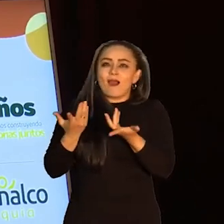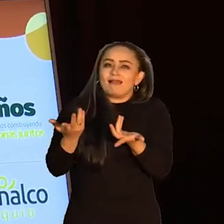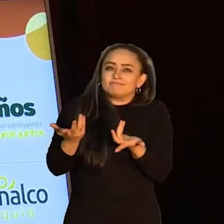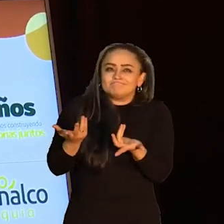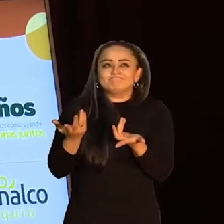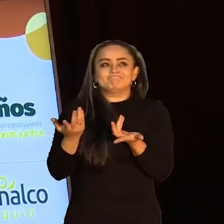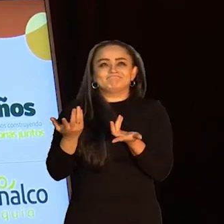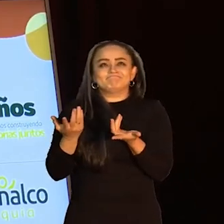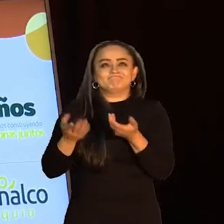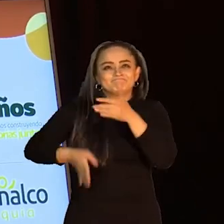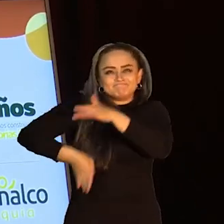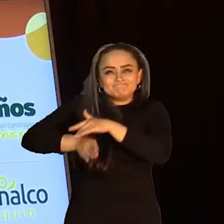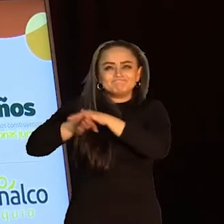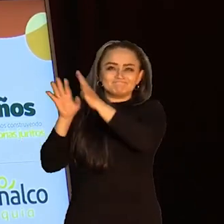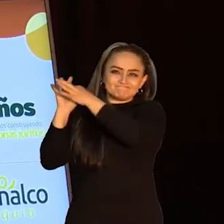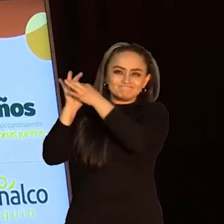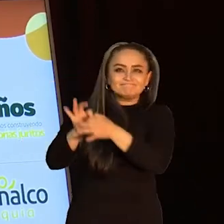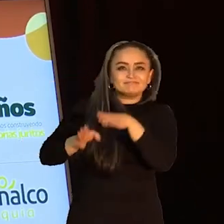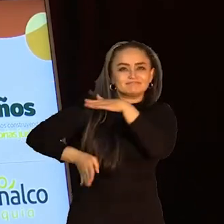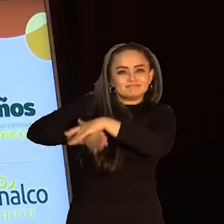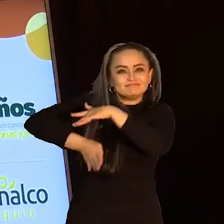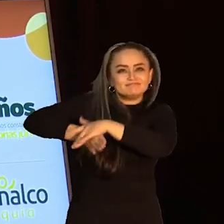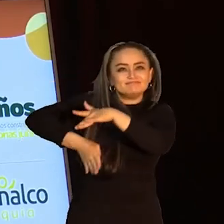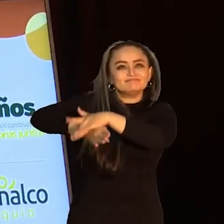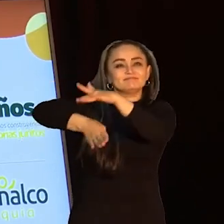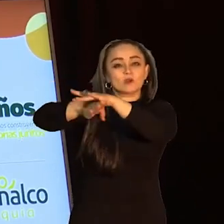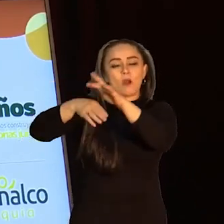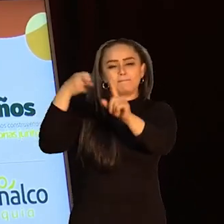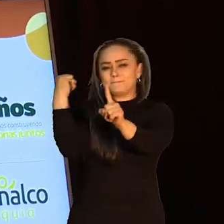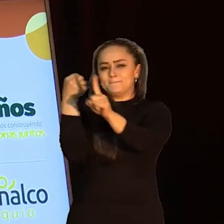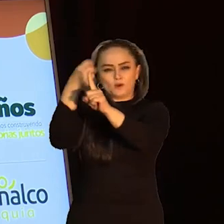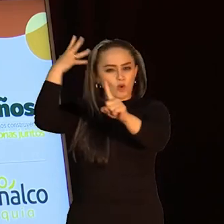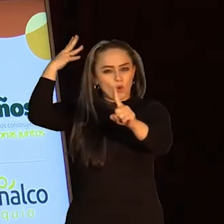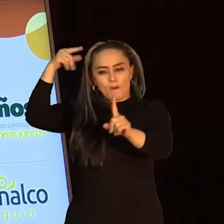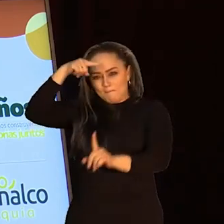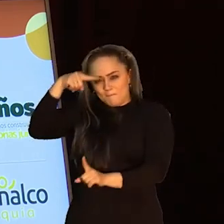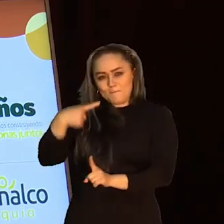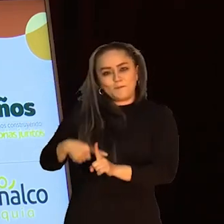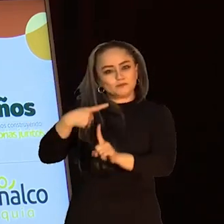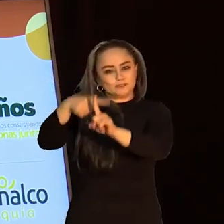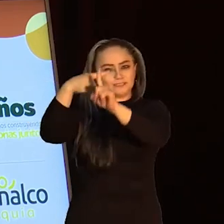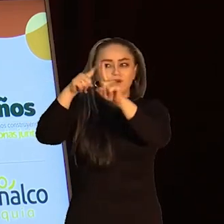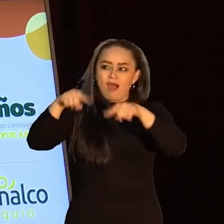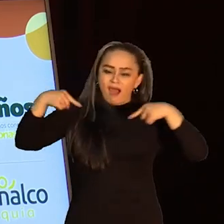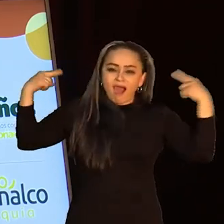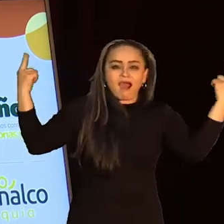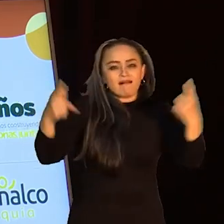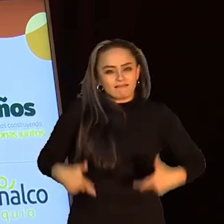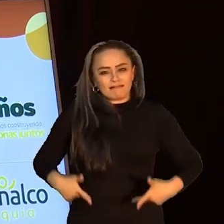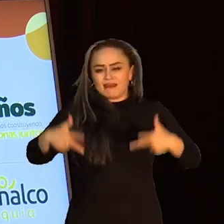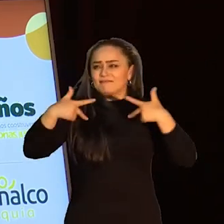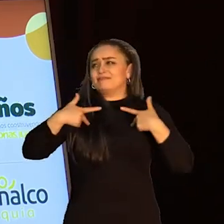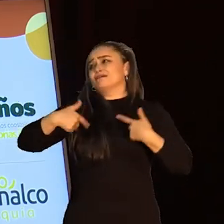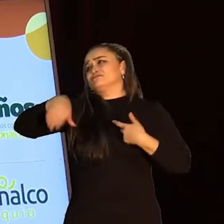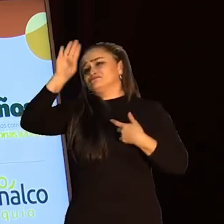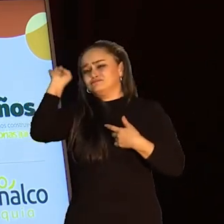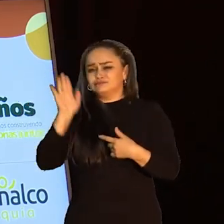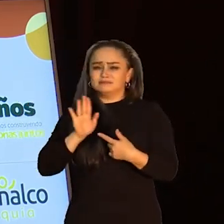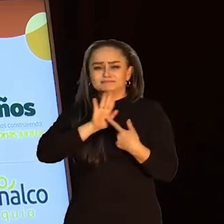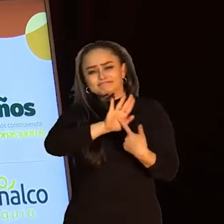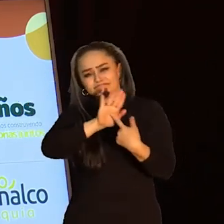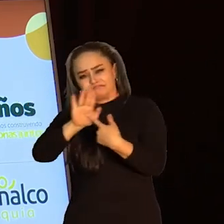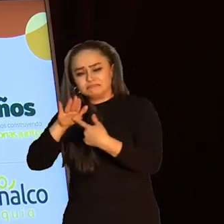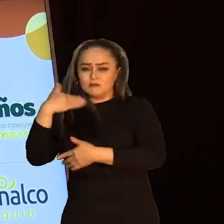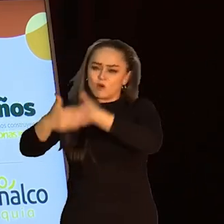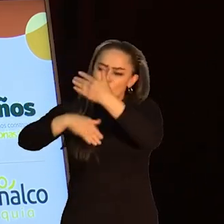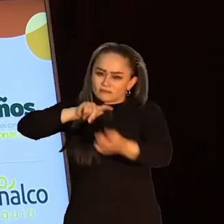constante, sino que en su acontecer ha generado impactos positivos en miles de vidas y ha contribuido paso a